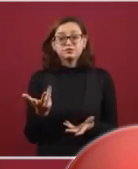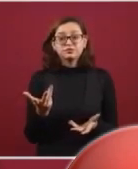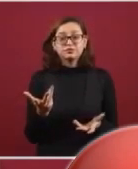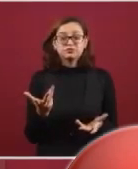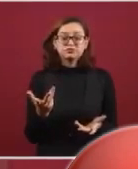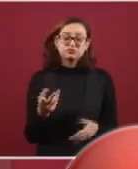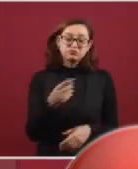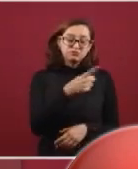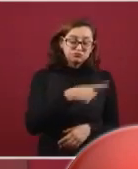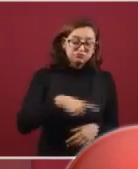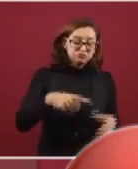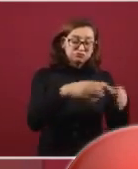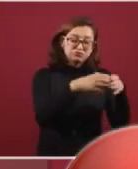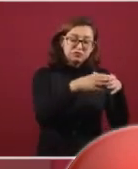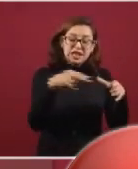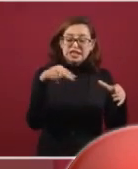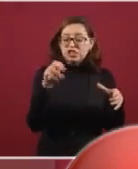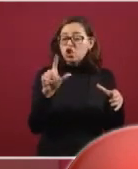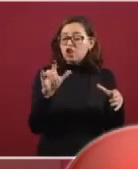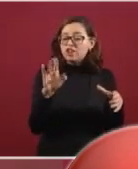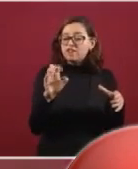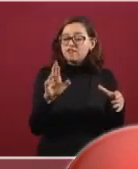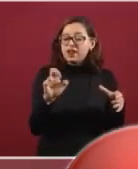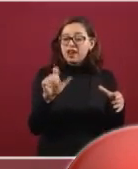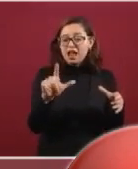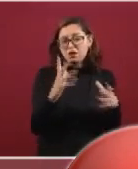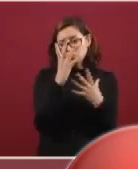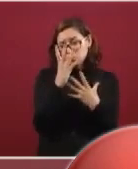nostálgicos del neoliberalismo,